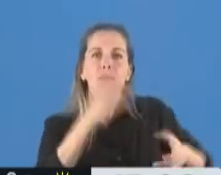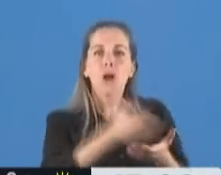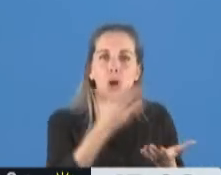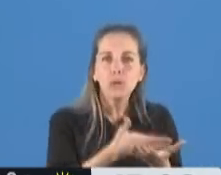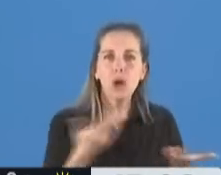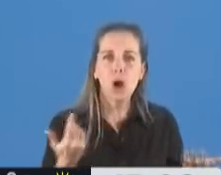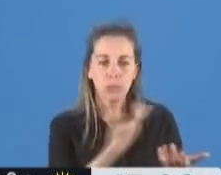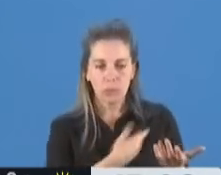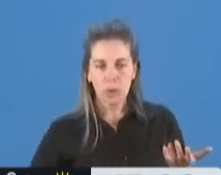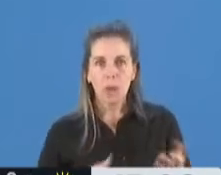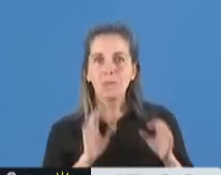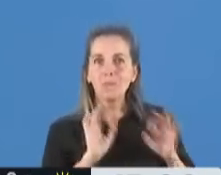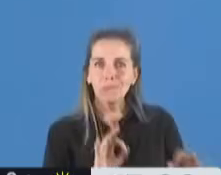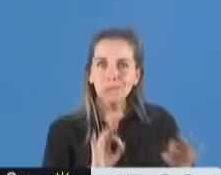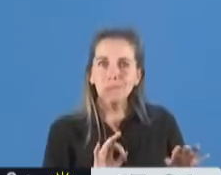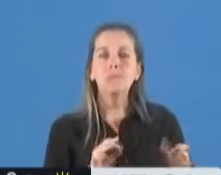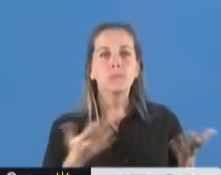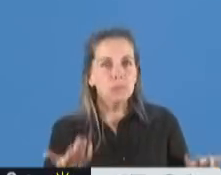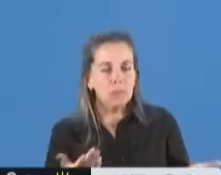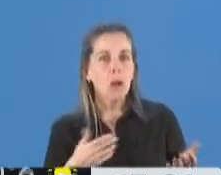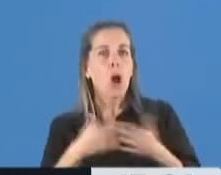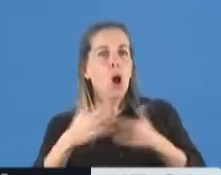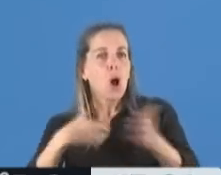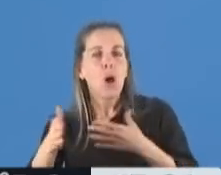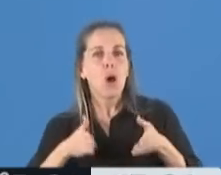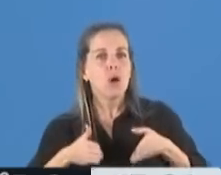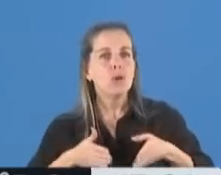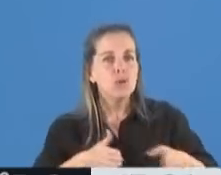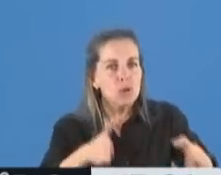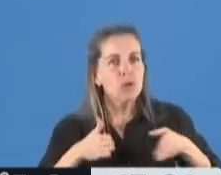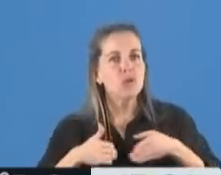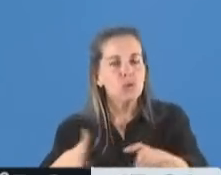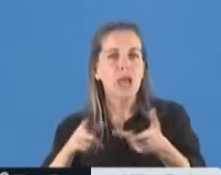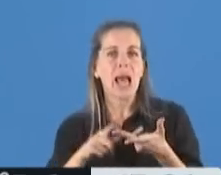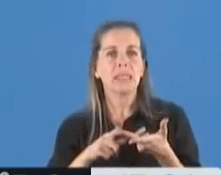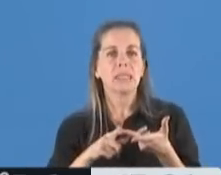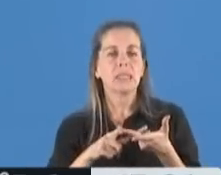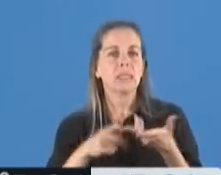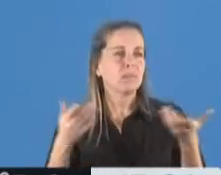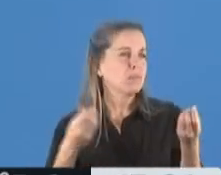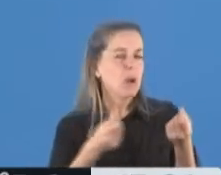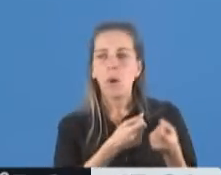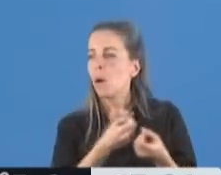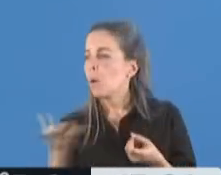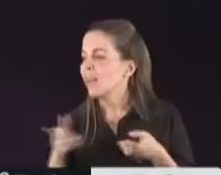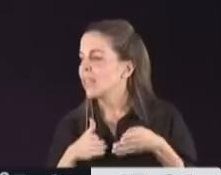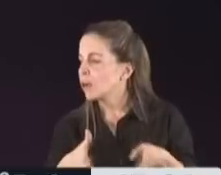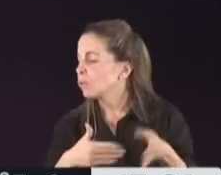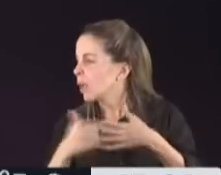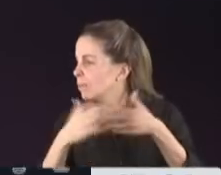hicimos. Lo hicimos con rutas, con caminos, lo hicimos con... ¿Cuántas rutas llevamos